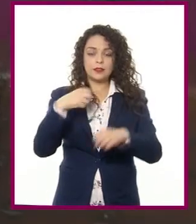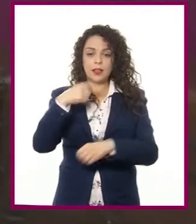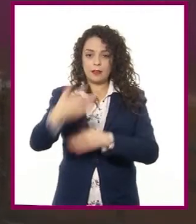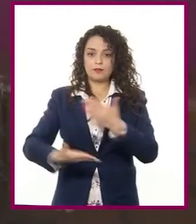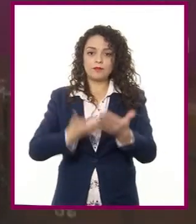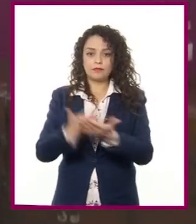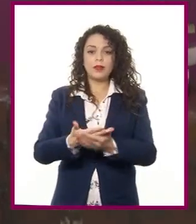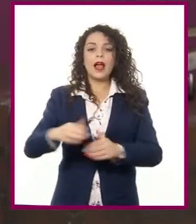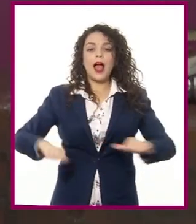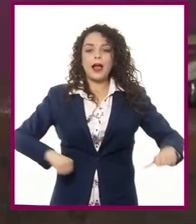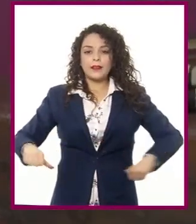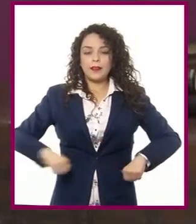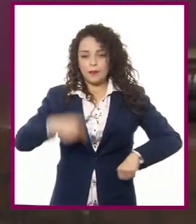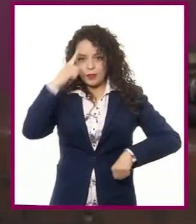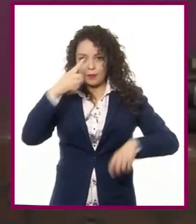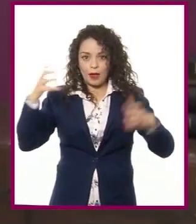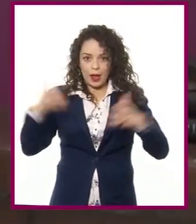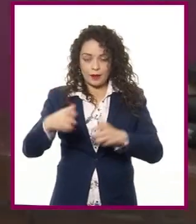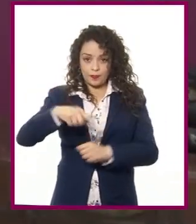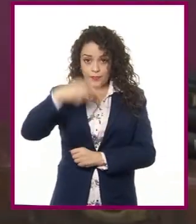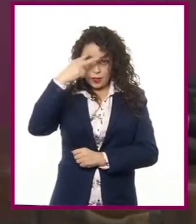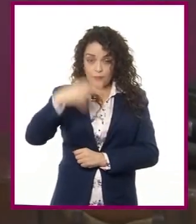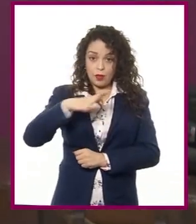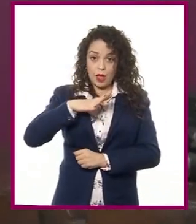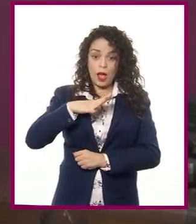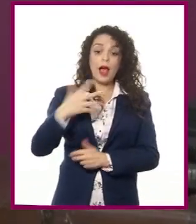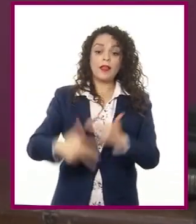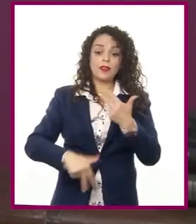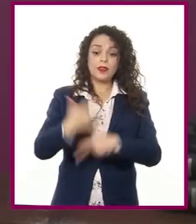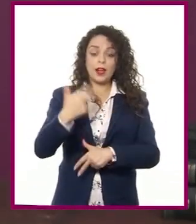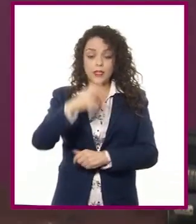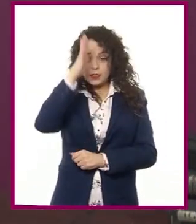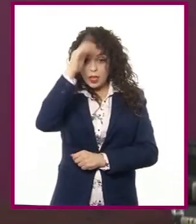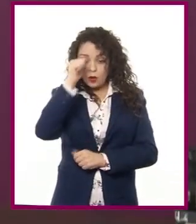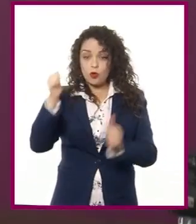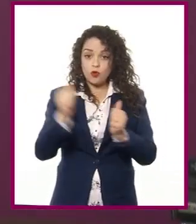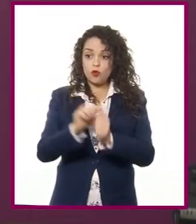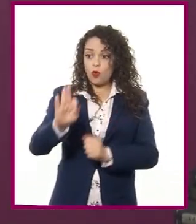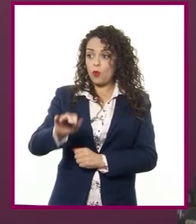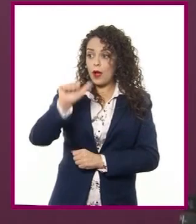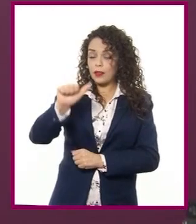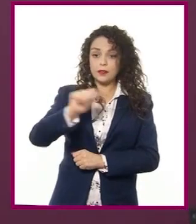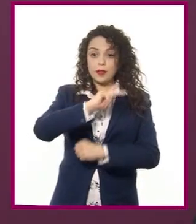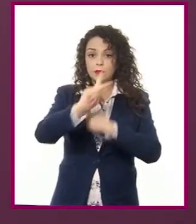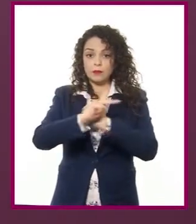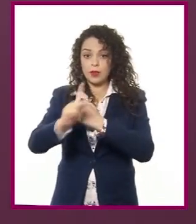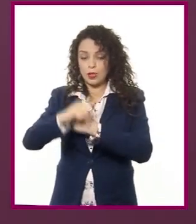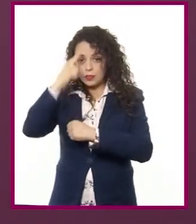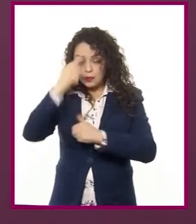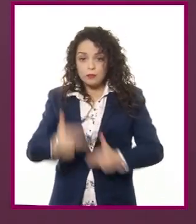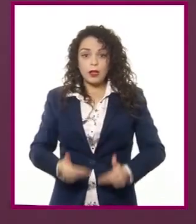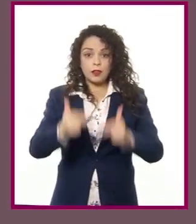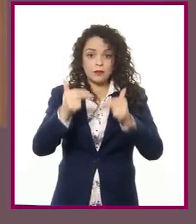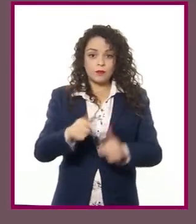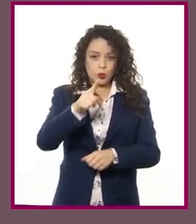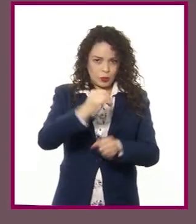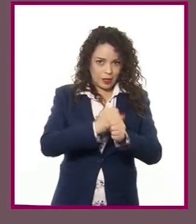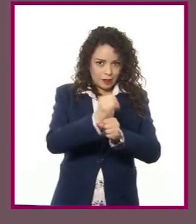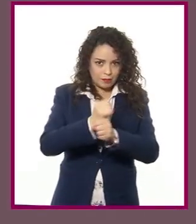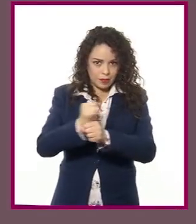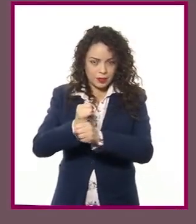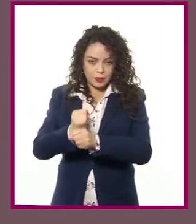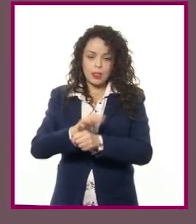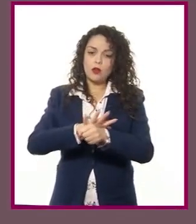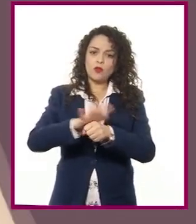reto. México cuenta con 13 tratados de libre comercio con 46 países. Investiguen.